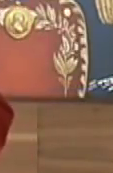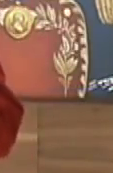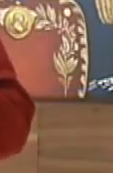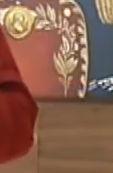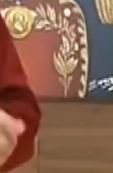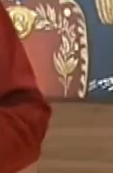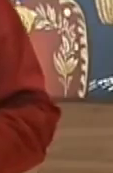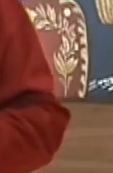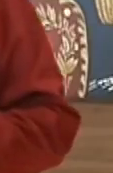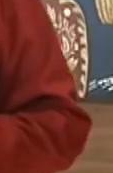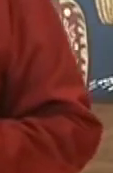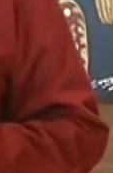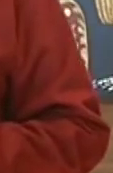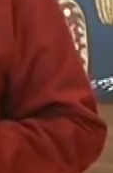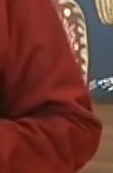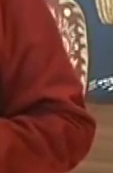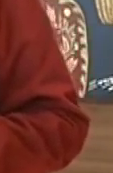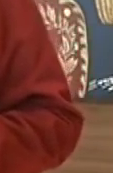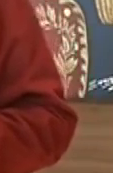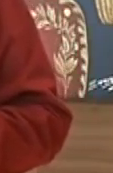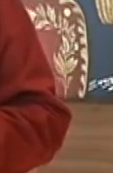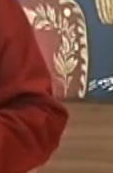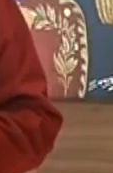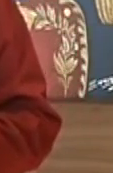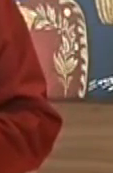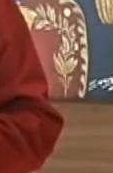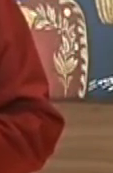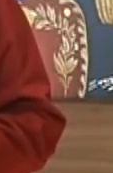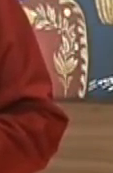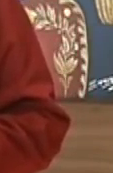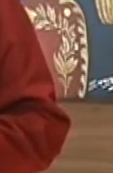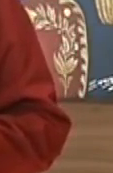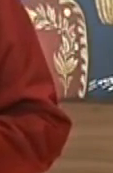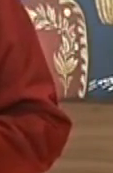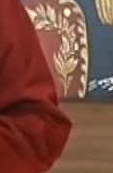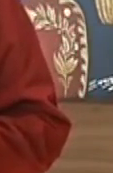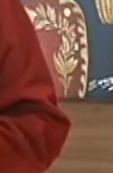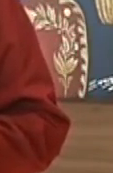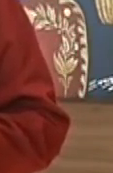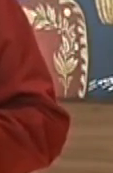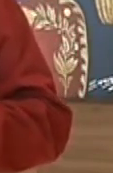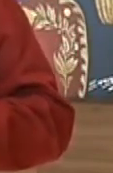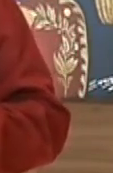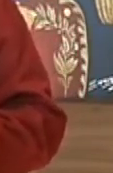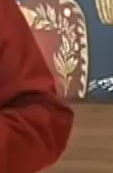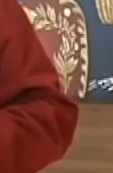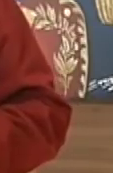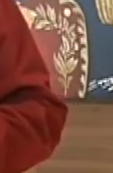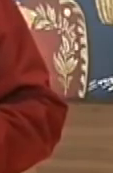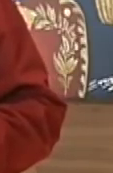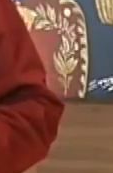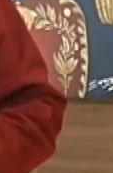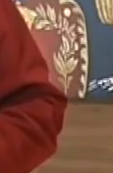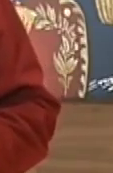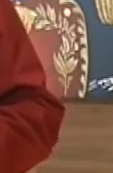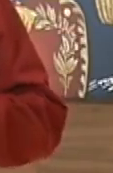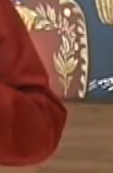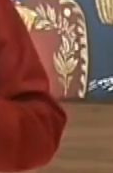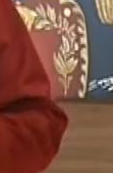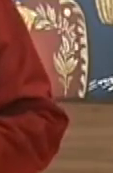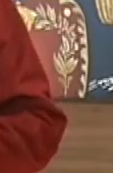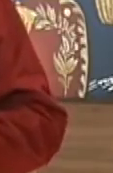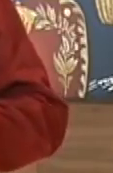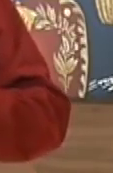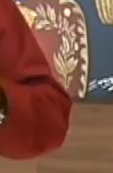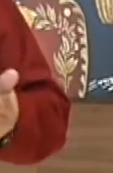productores de petróleo no OPEP. Quiero agradecerle a Rusia, al presidente Vladimir Putin, a